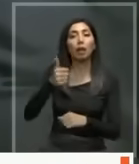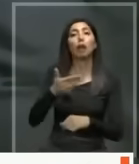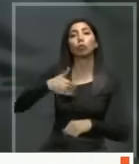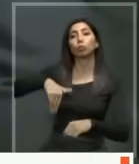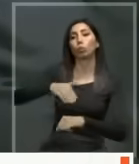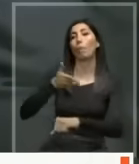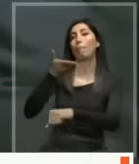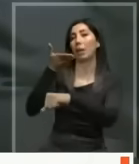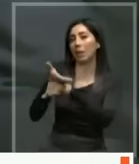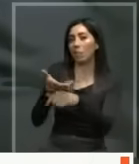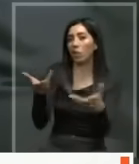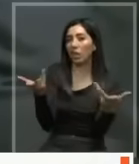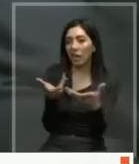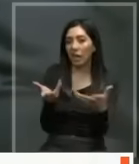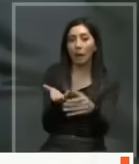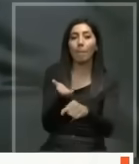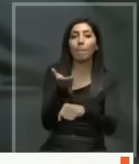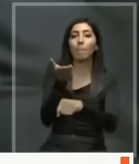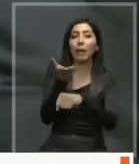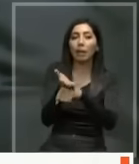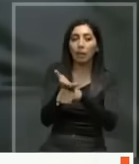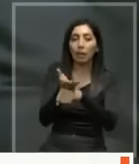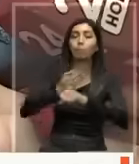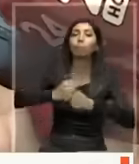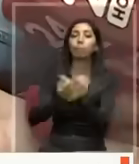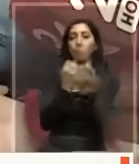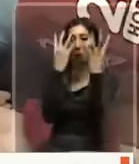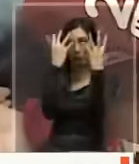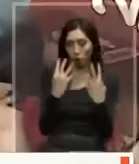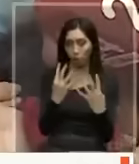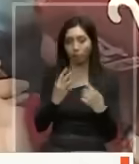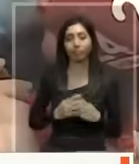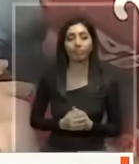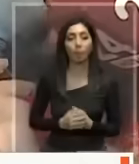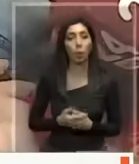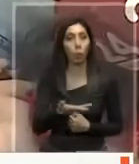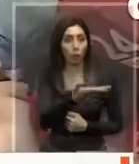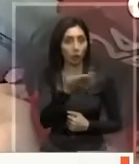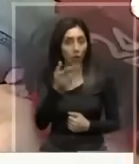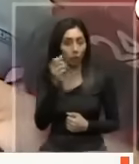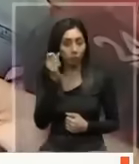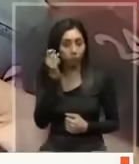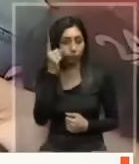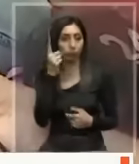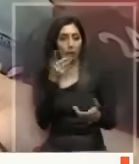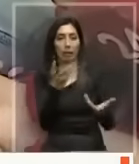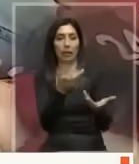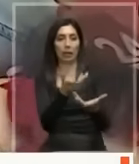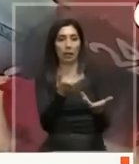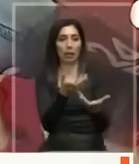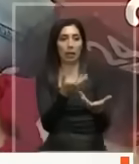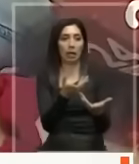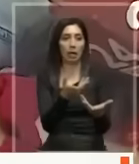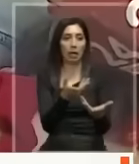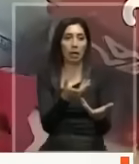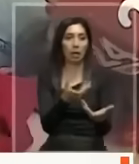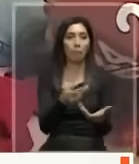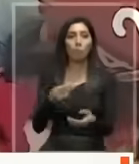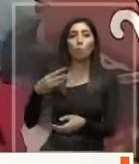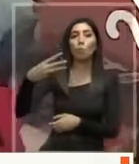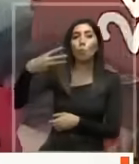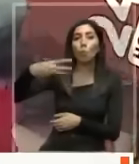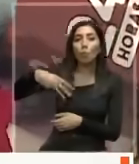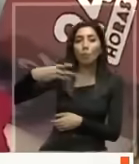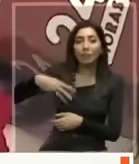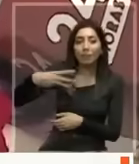por cierto sería la solicitud de la medida cautelar de prisión preventiva. Si ustedes se dieron cuenta que no existe ninguna imputación de que ningún peso de la municipalidad haya llegado a